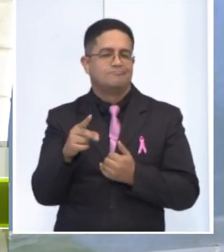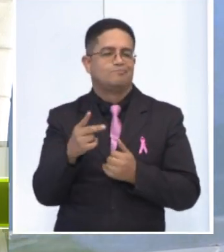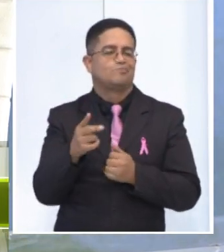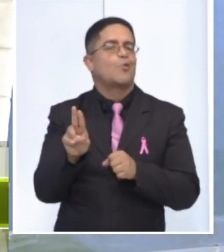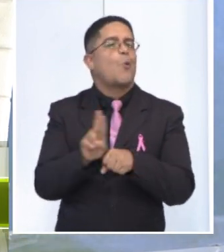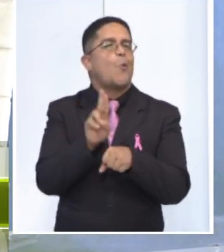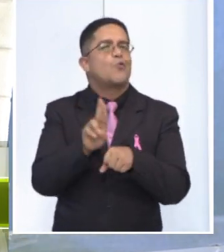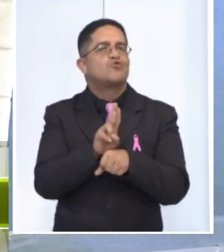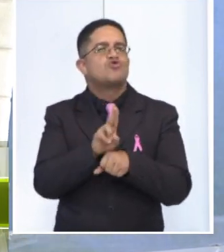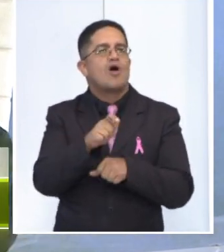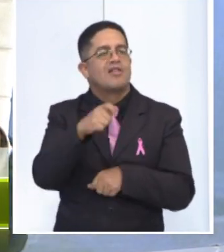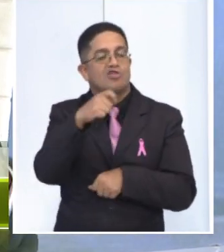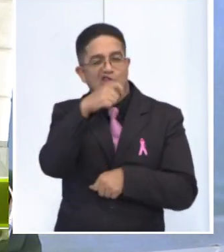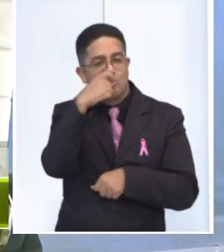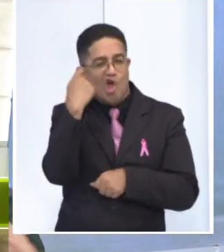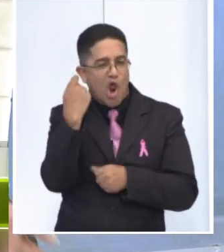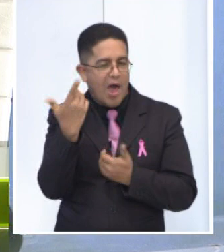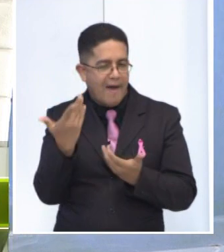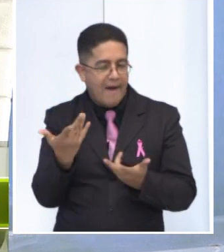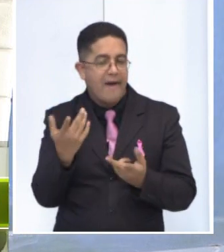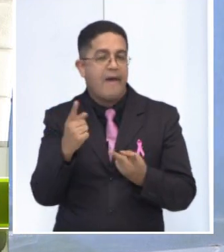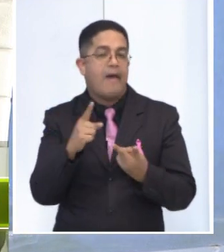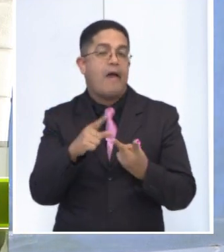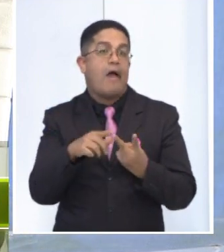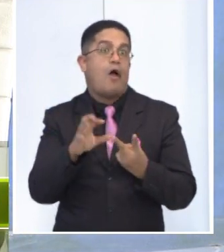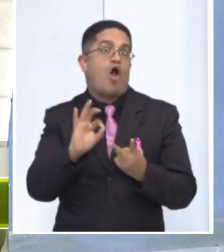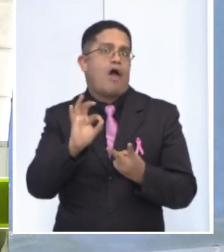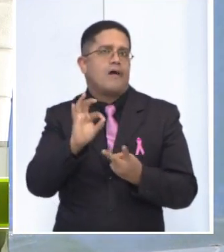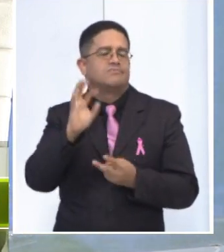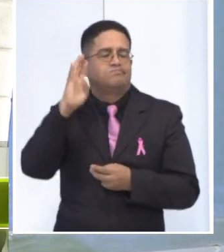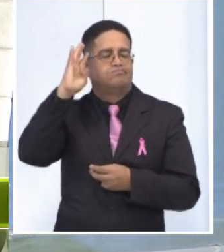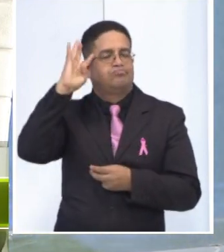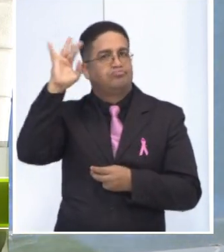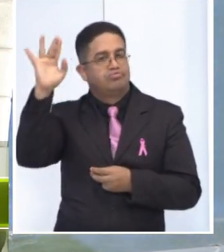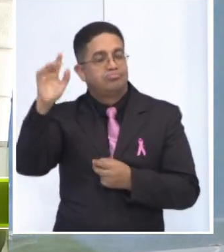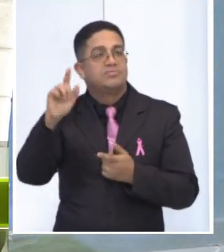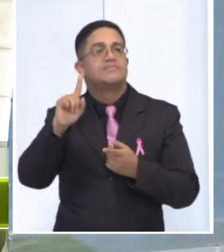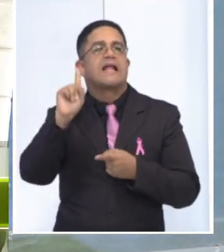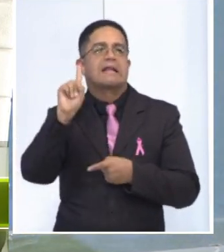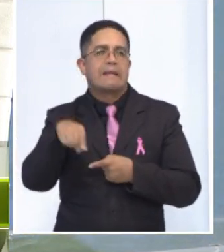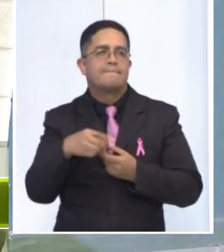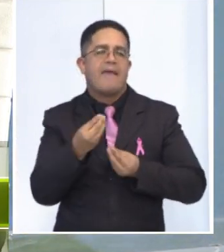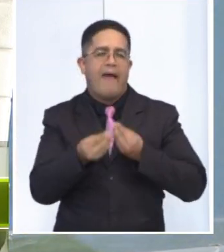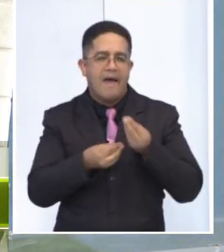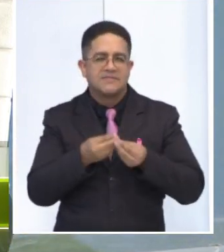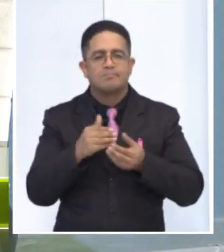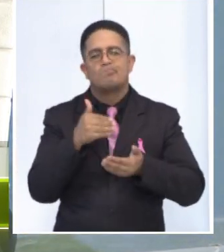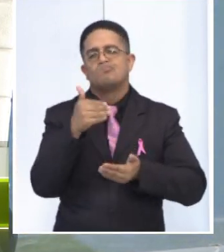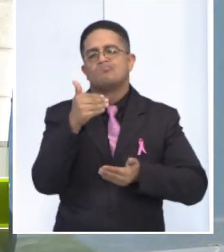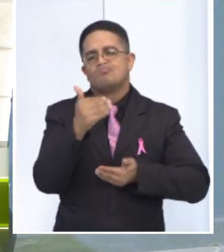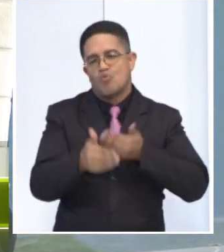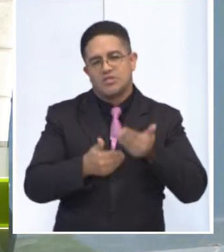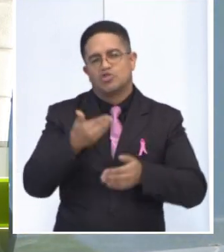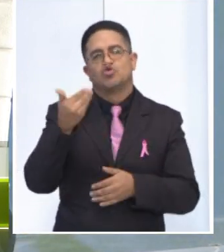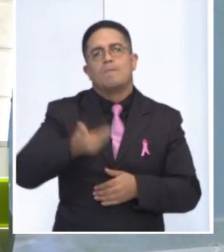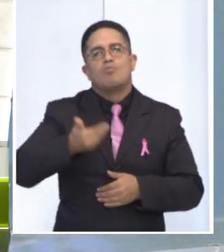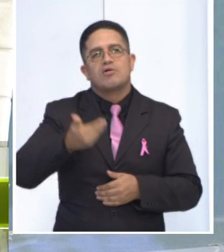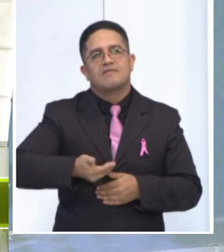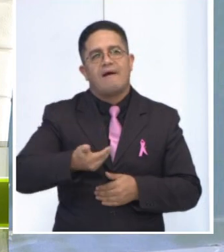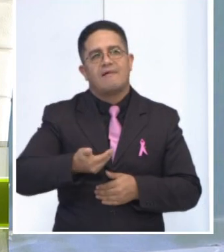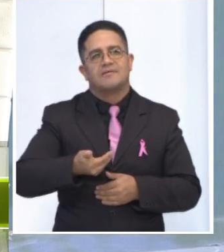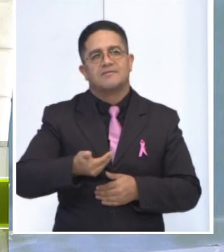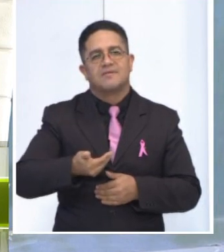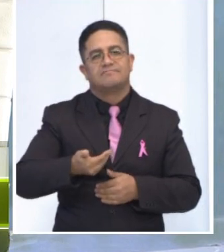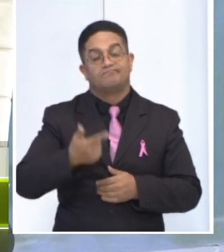de sustancias estupefacientes o alucinógenas, que también realizan un proceso importante en